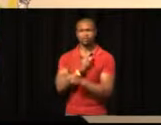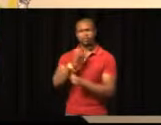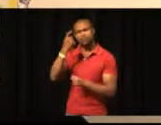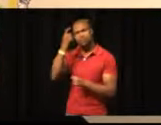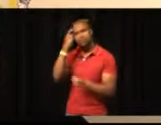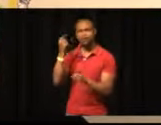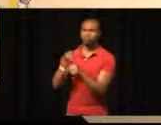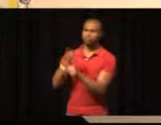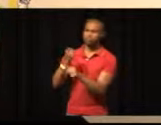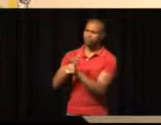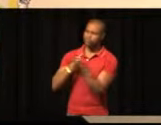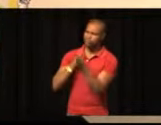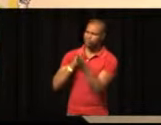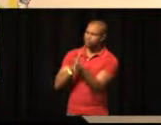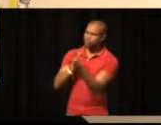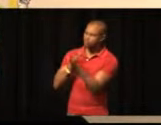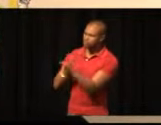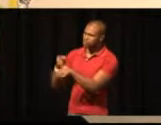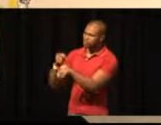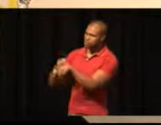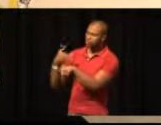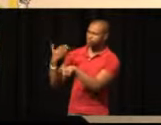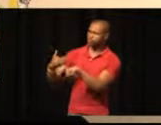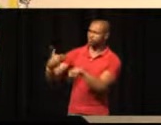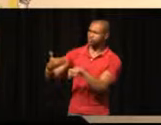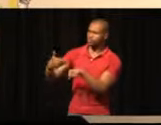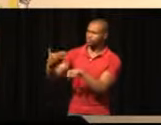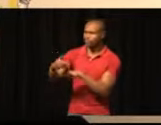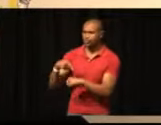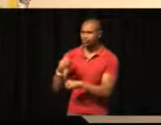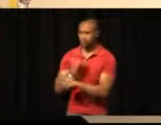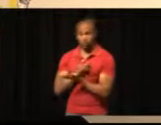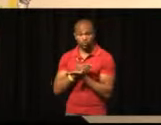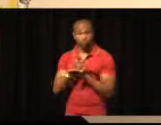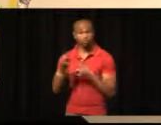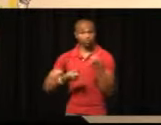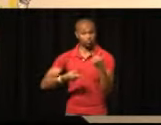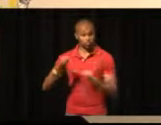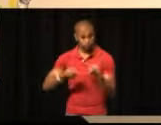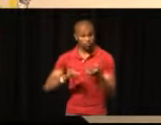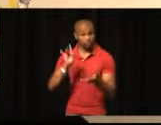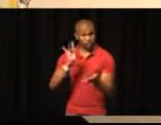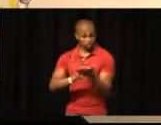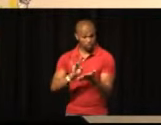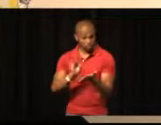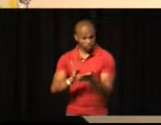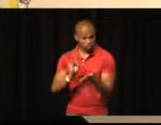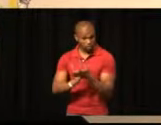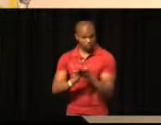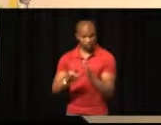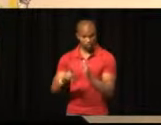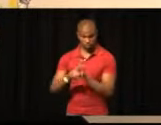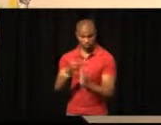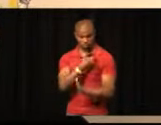nosotros pensemos en la construcción de los indicadores a largo plazo y consolidar una política que